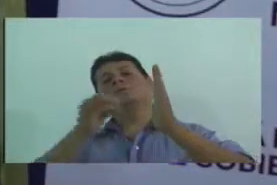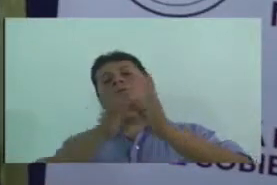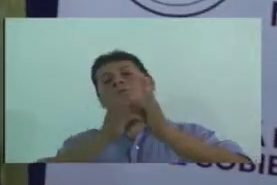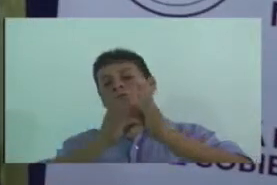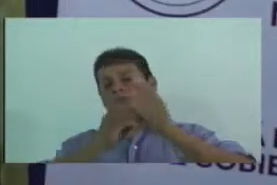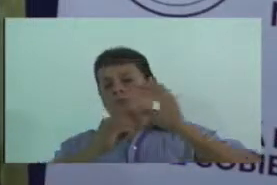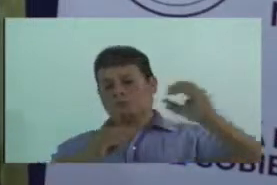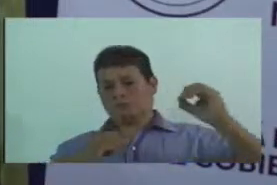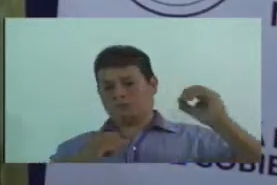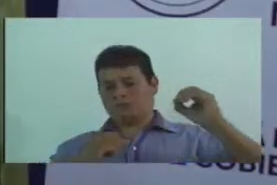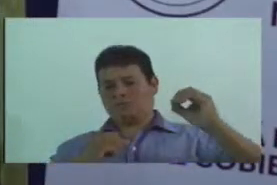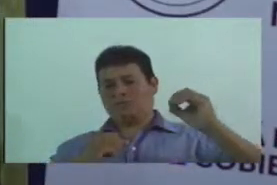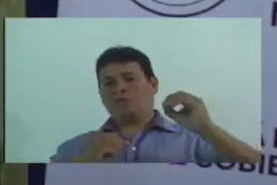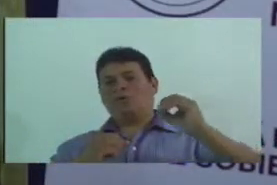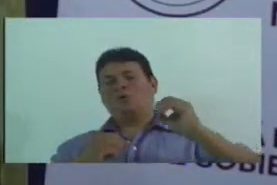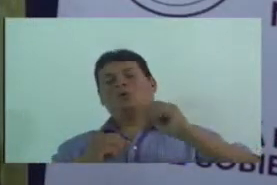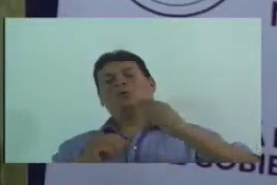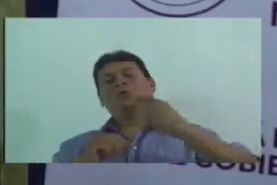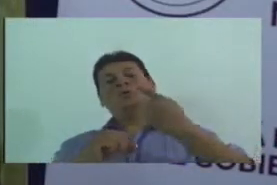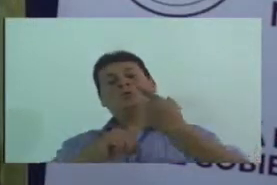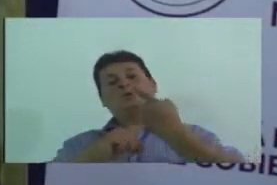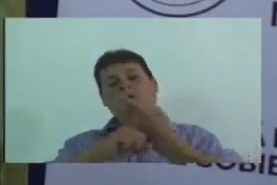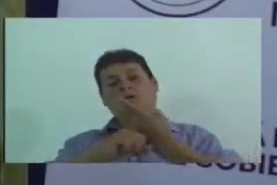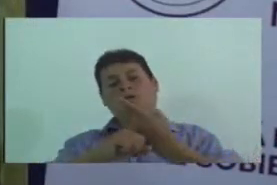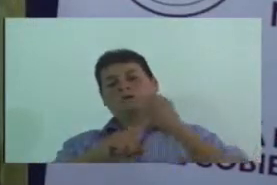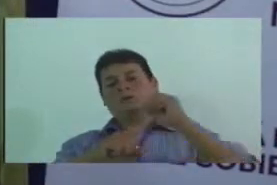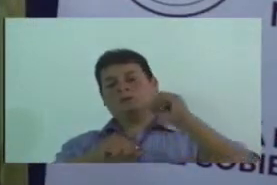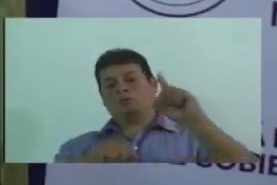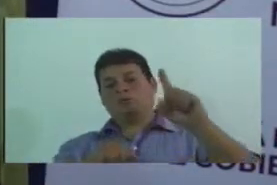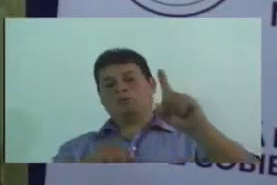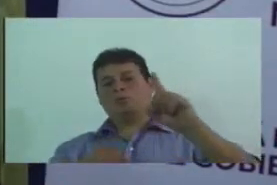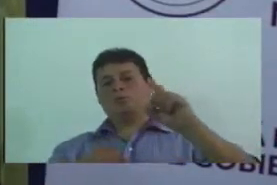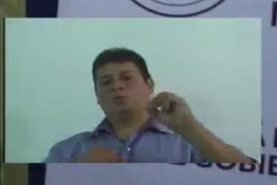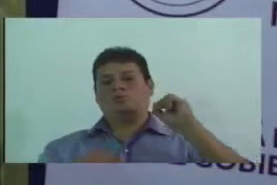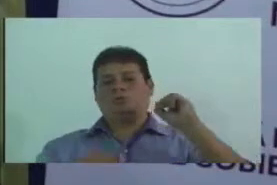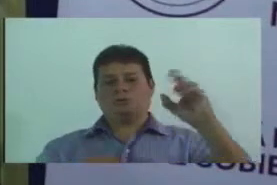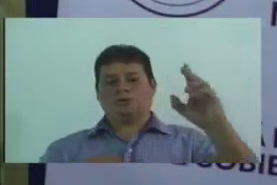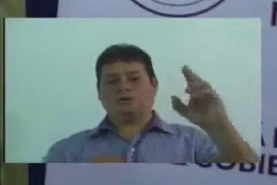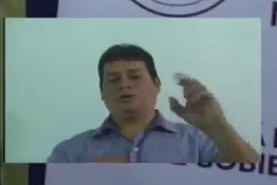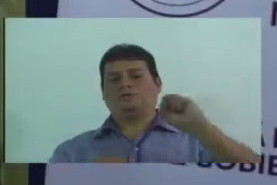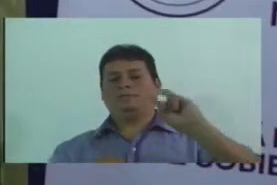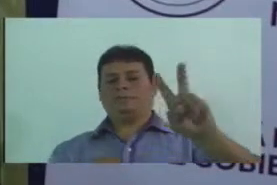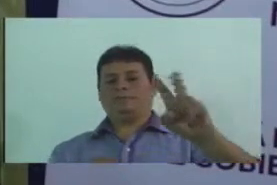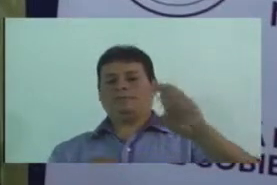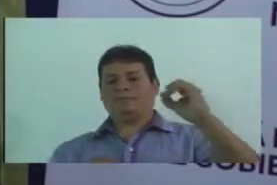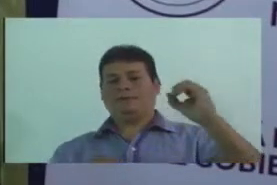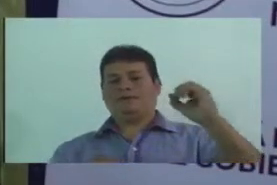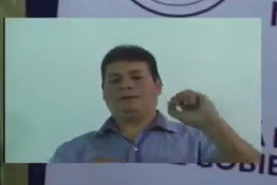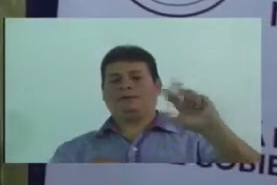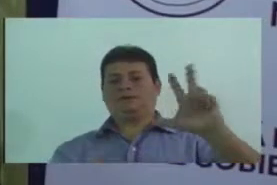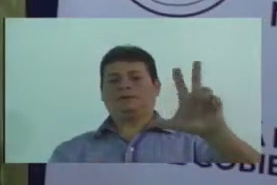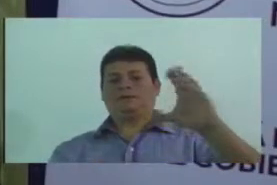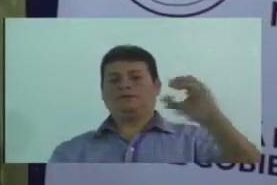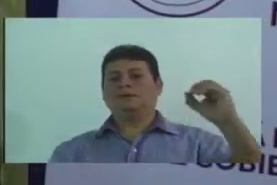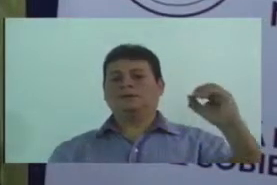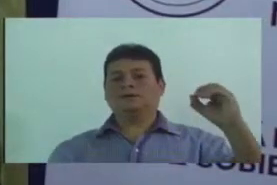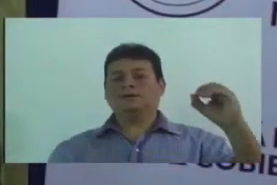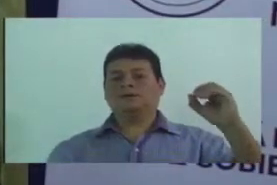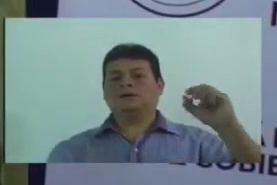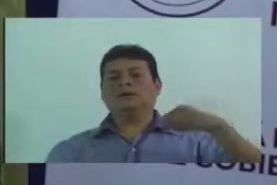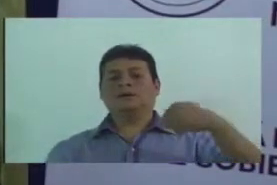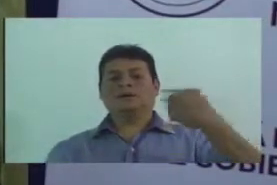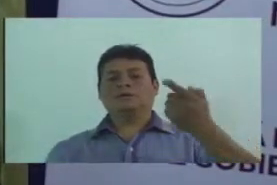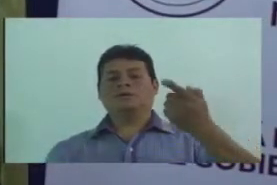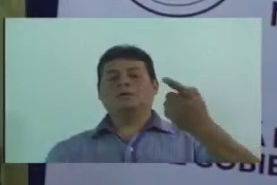Entonces, empezamos a contar. 0, 10, 20, 30, 40 y acá